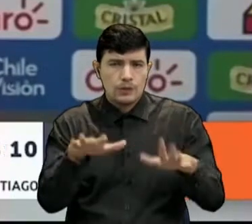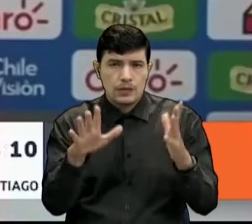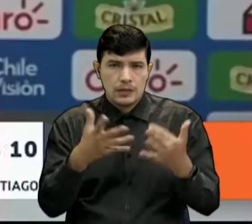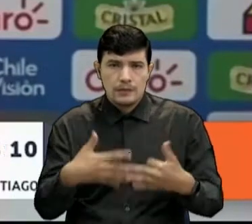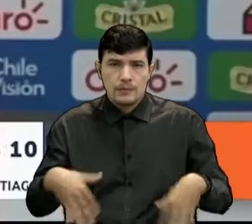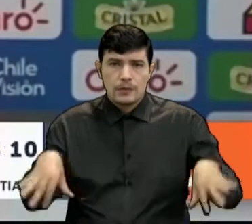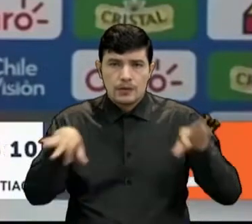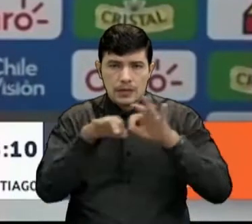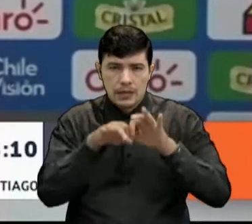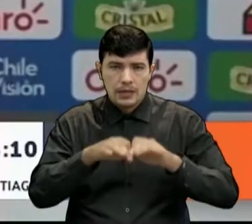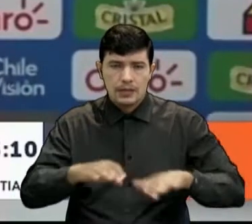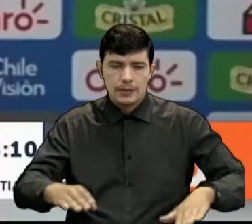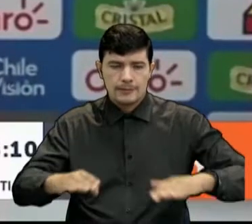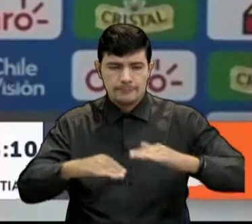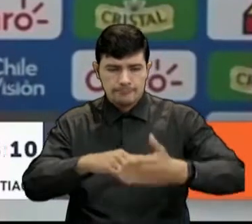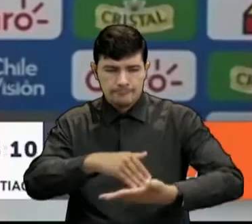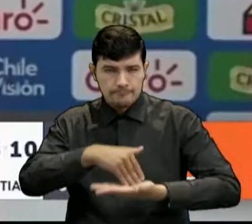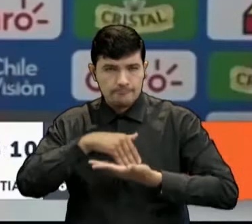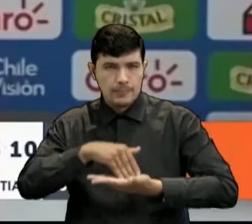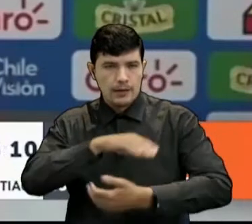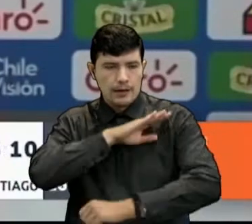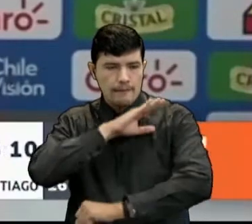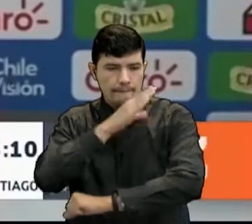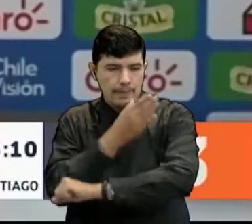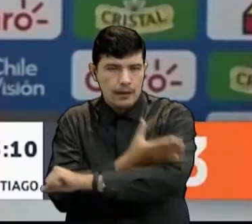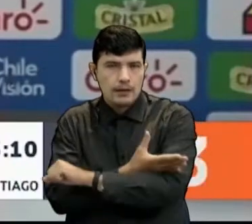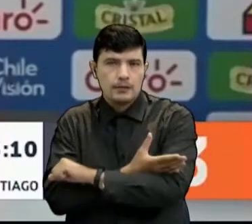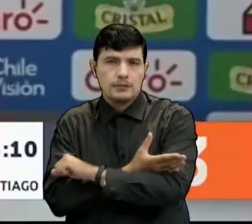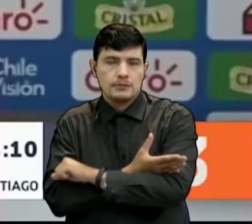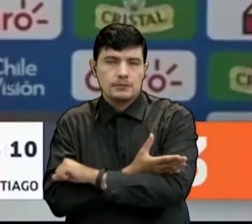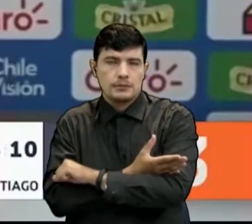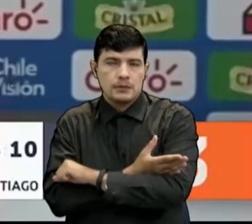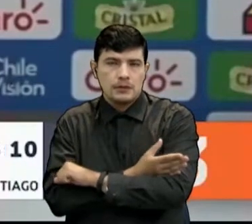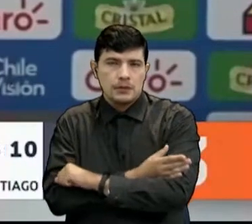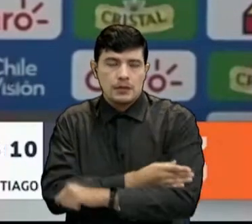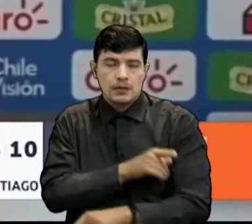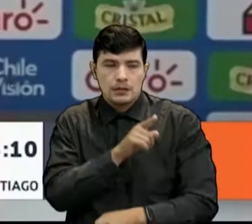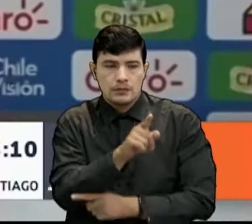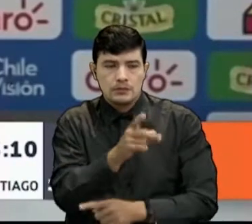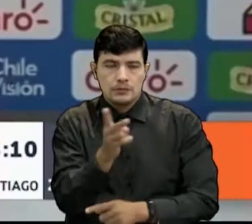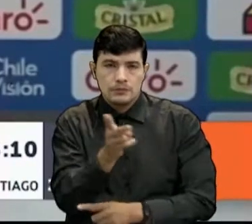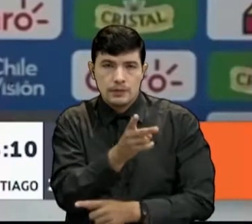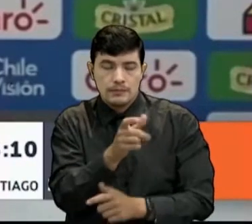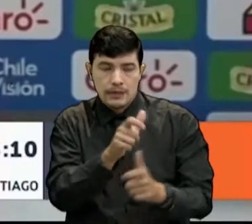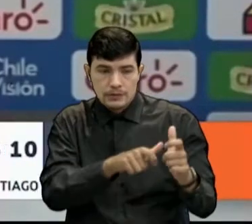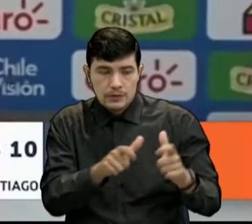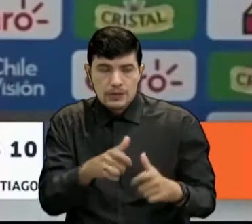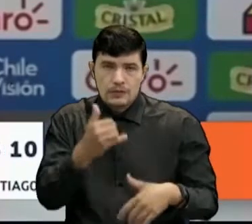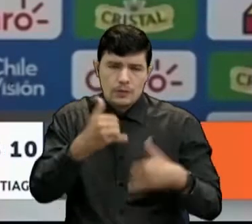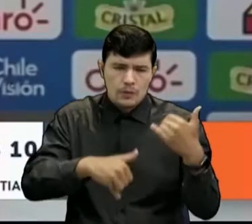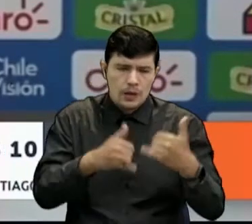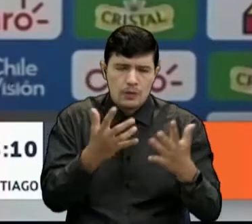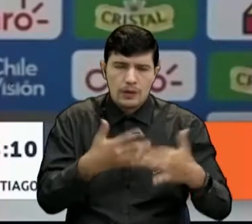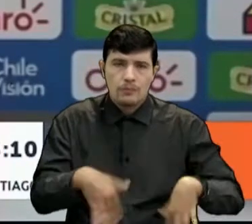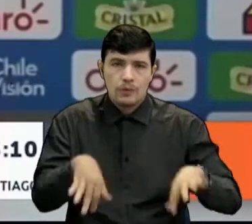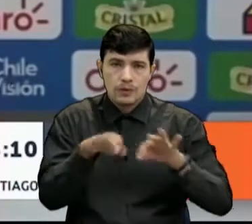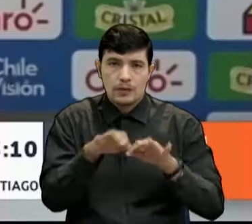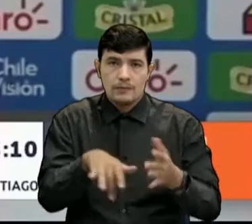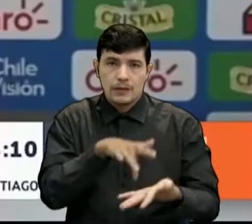equipo sólido, que tiene la gran bondad de tener goleadores en ligas importantes del